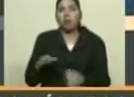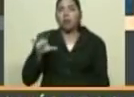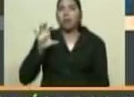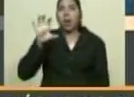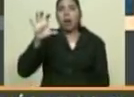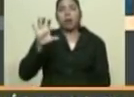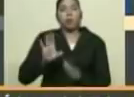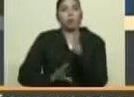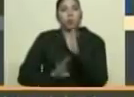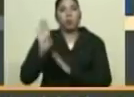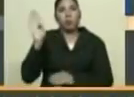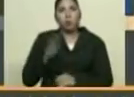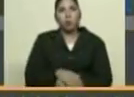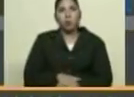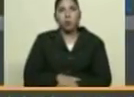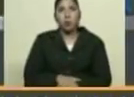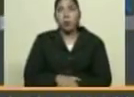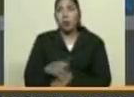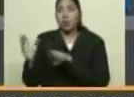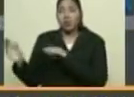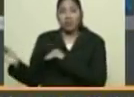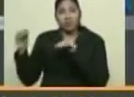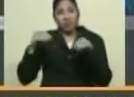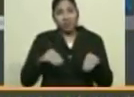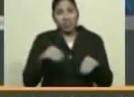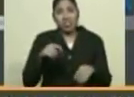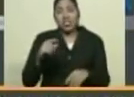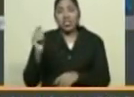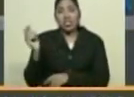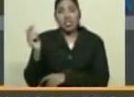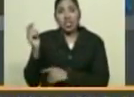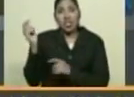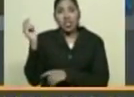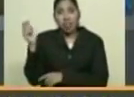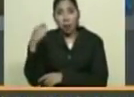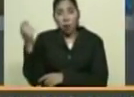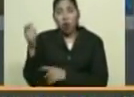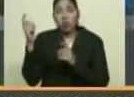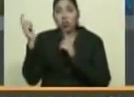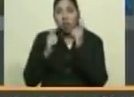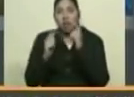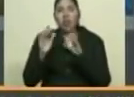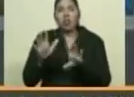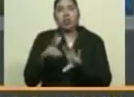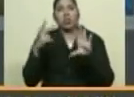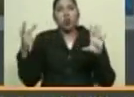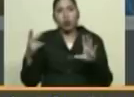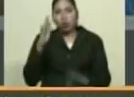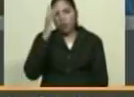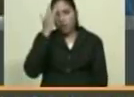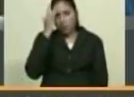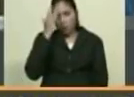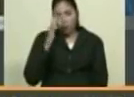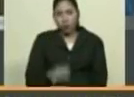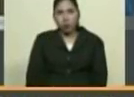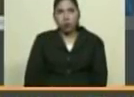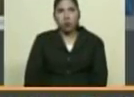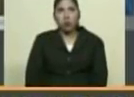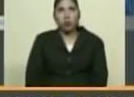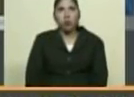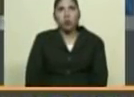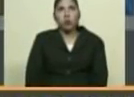sustituirlo. Y puso primero Hugo Chávez, segundo Hugo Chávez, tercero Hugo Chávez. Una terna, pero con Hugo Chávez en todas las